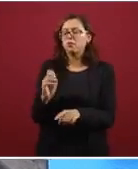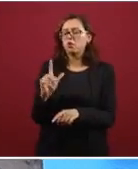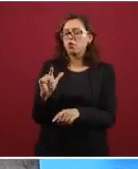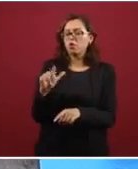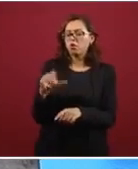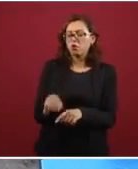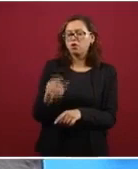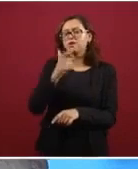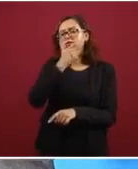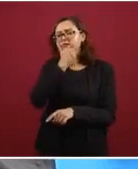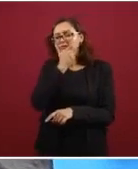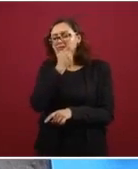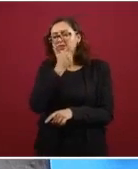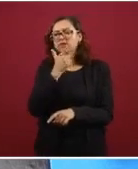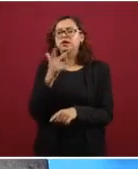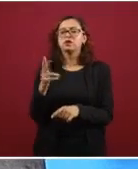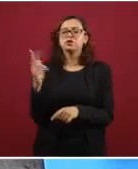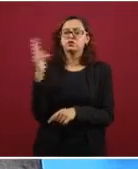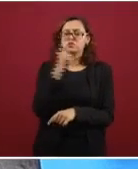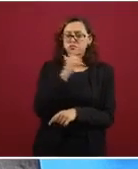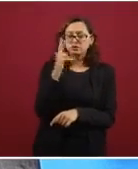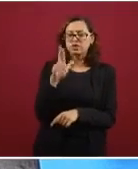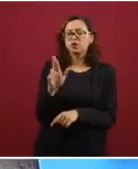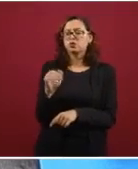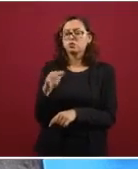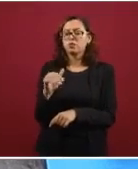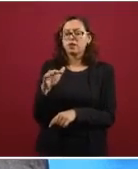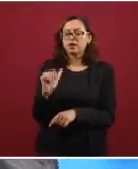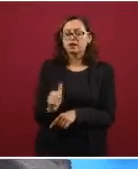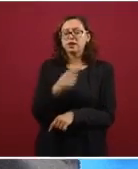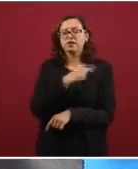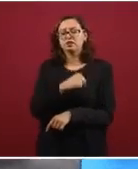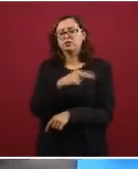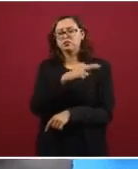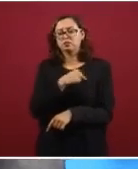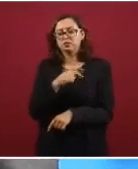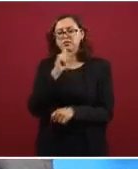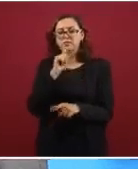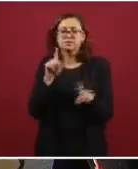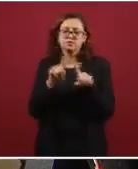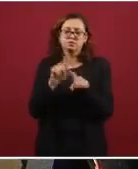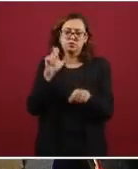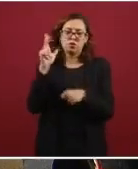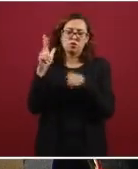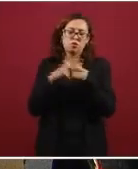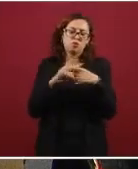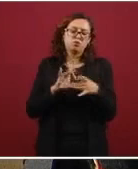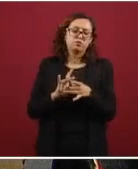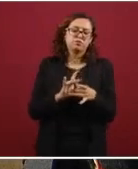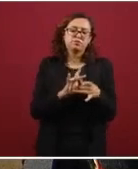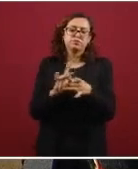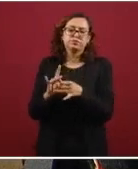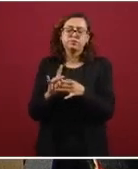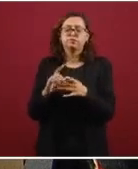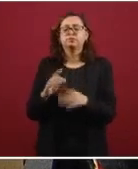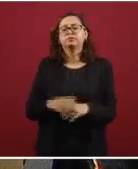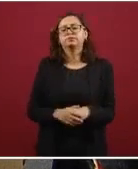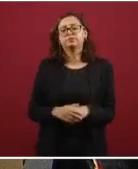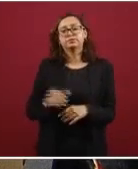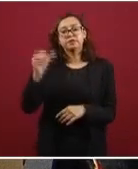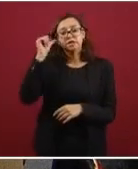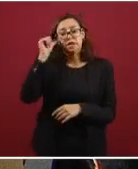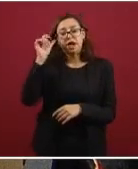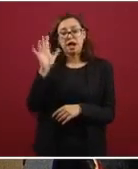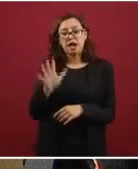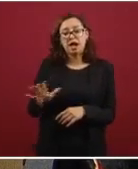Reino Unido, Rusia, Rumanía, Suiza y la Unión Europea. En Asia y Oceanía tenemos